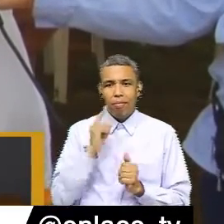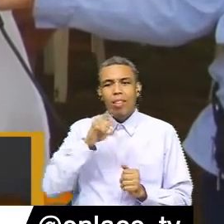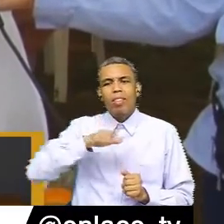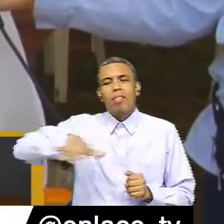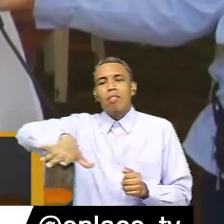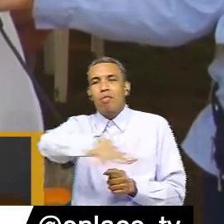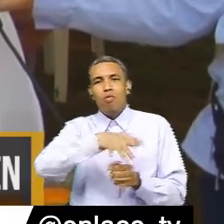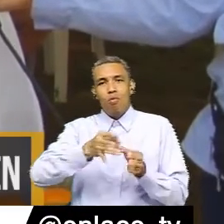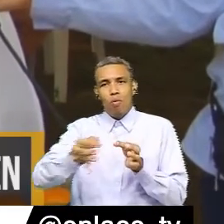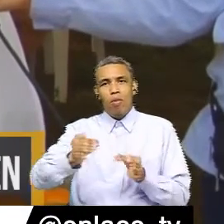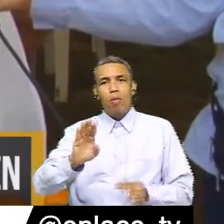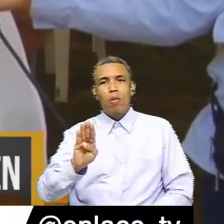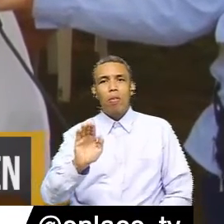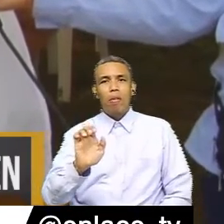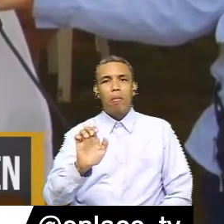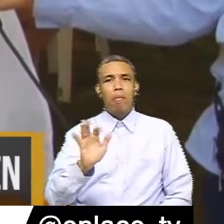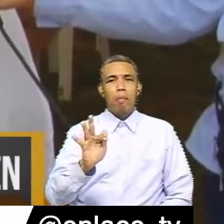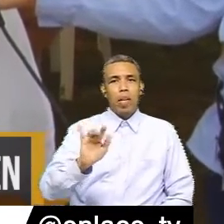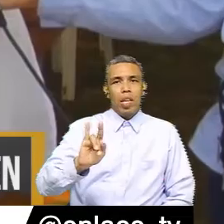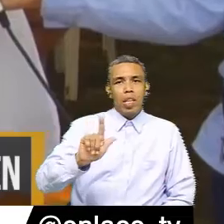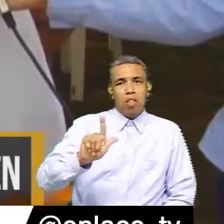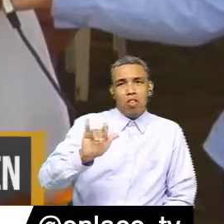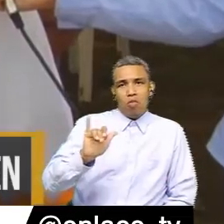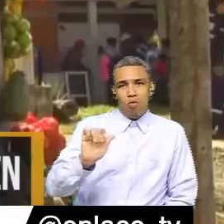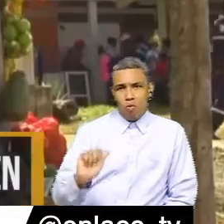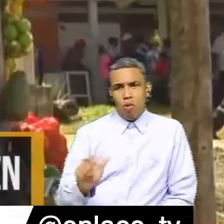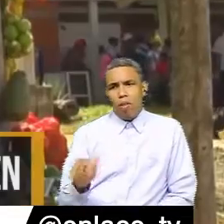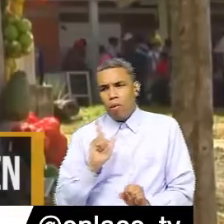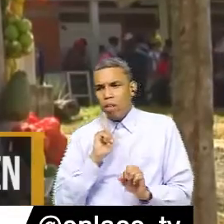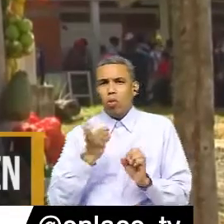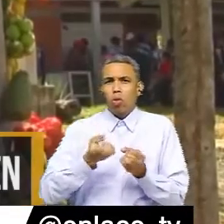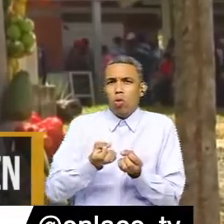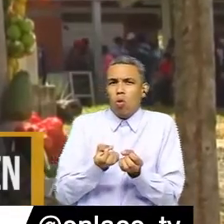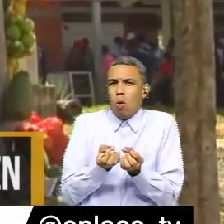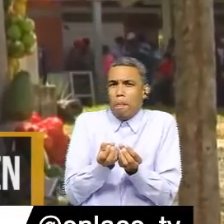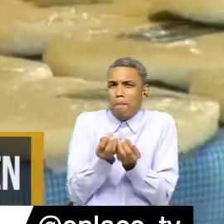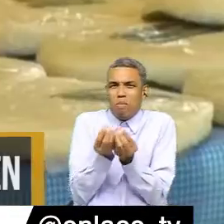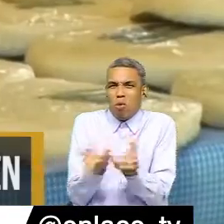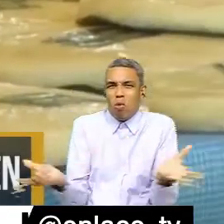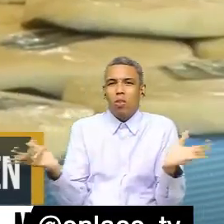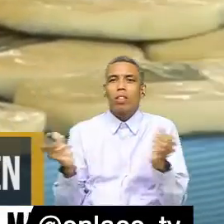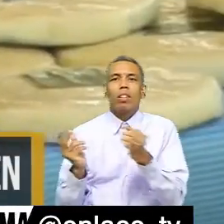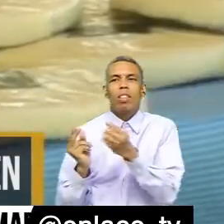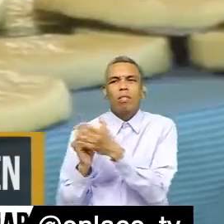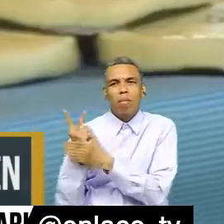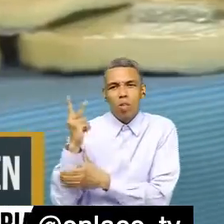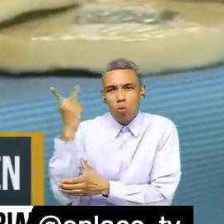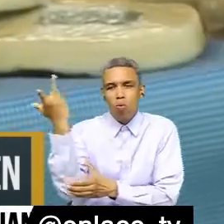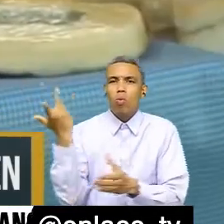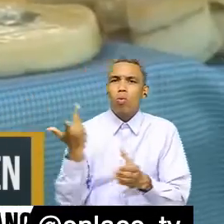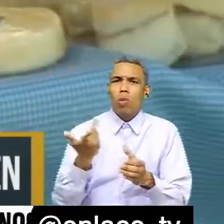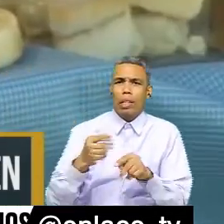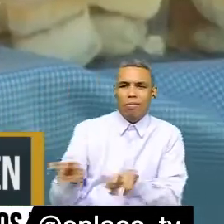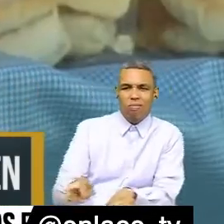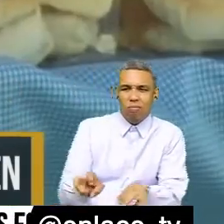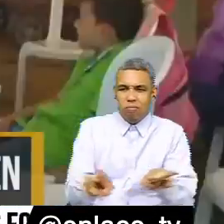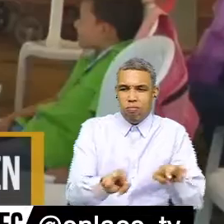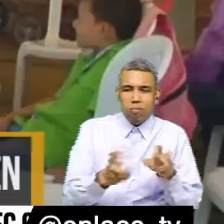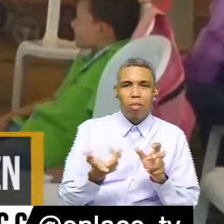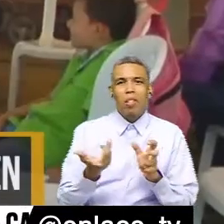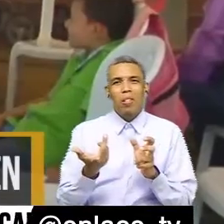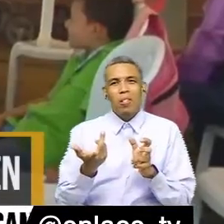para exponer todos los diferentes productos que tenemos en nuestra región para como para un abrebocas a